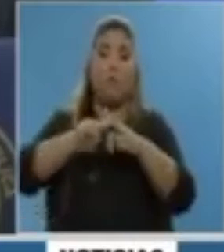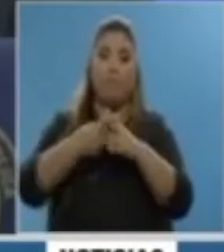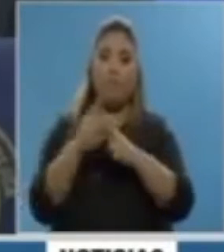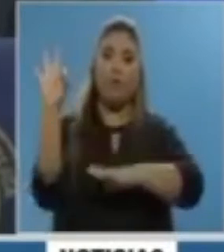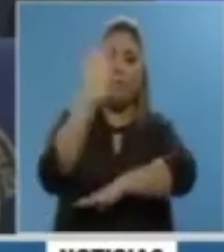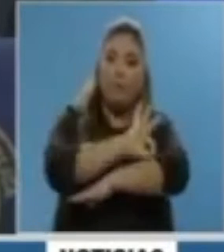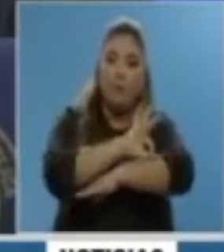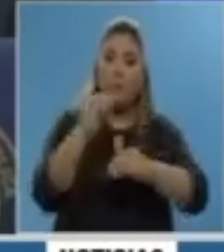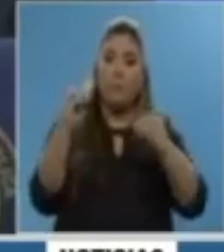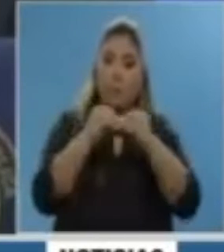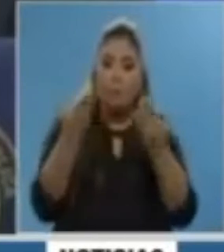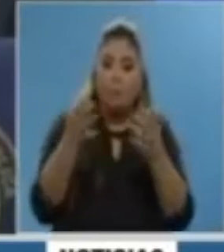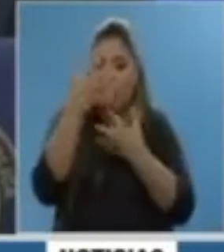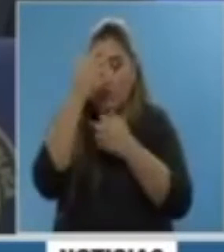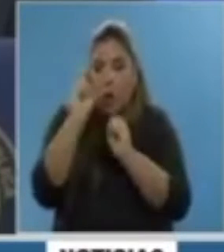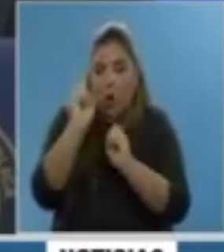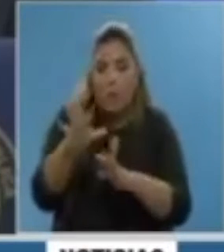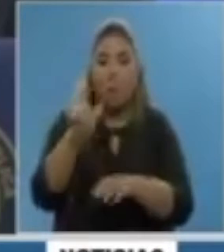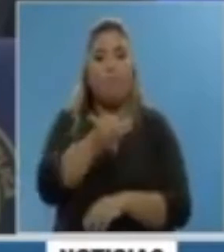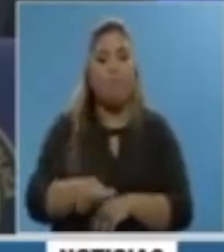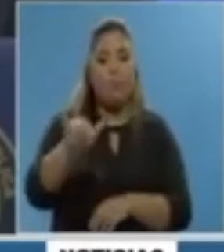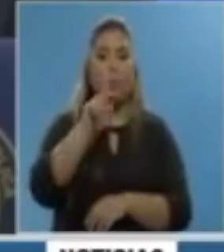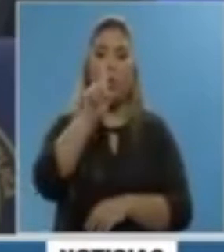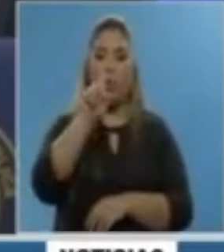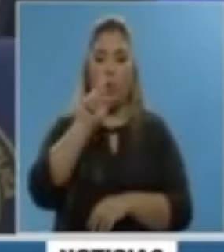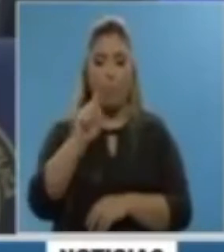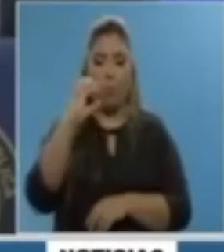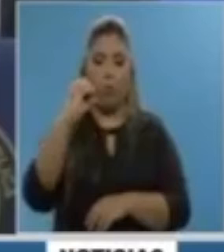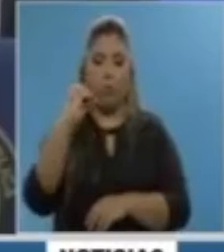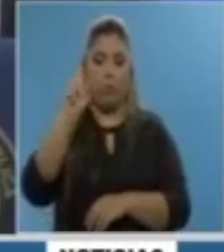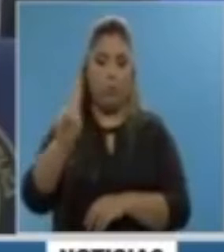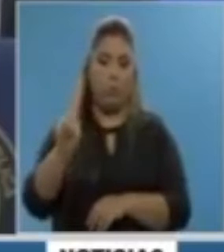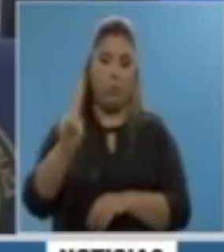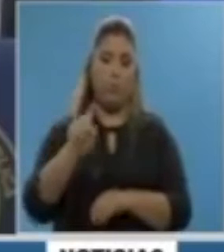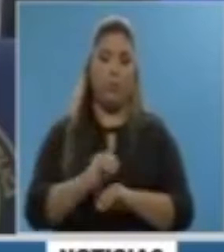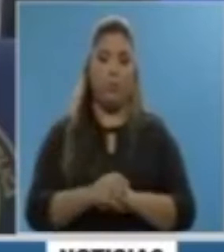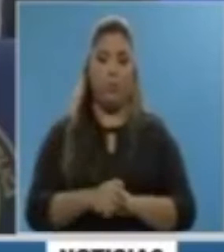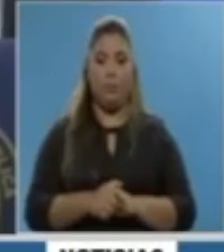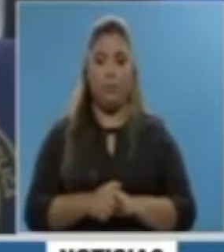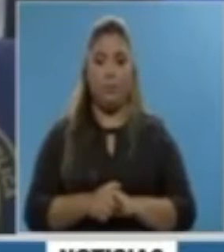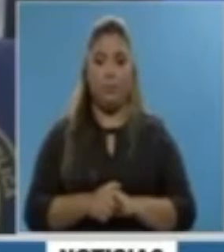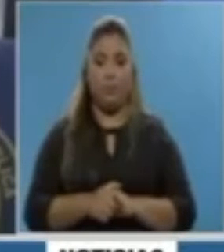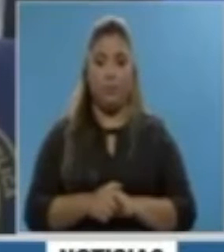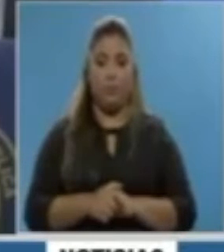síntomas, que es la más cercana al contagio, se mantiene en 1.01. La siguiente.